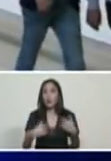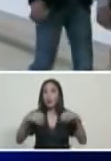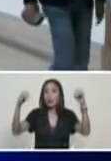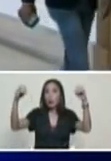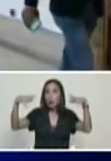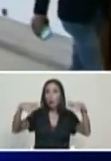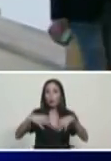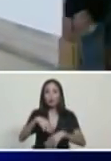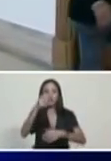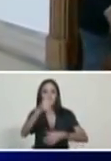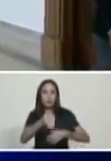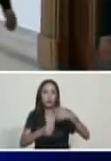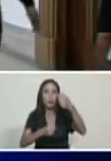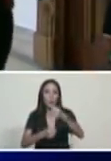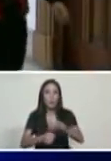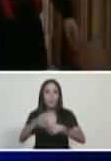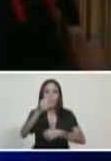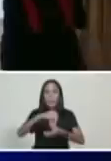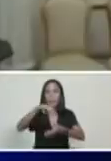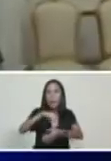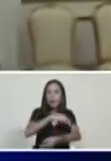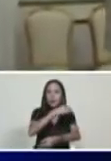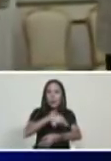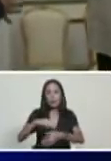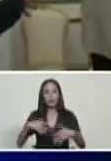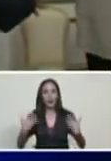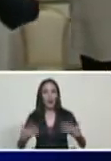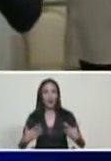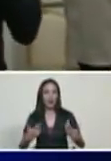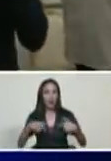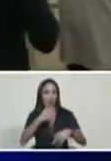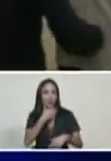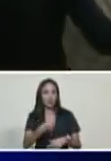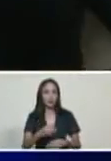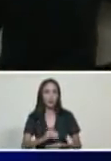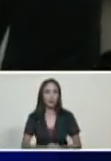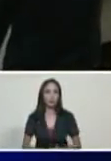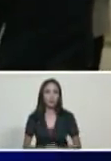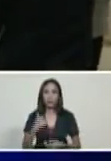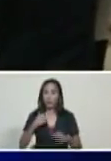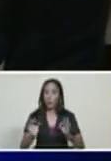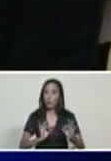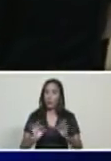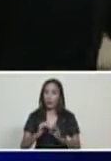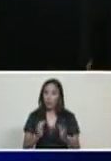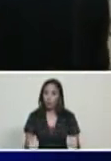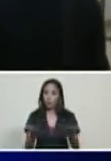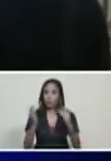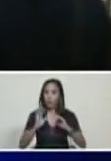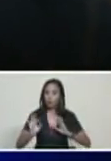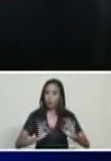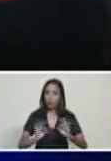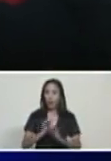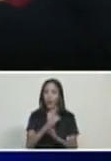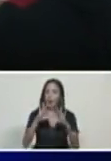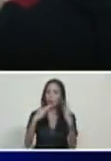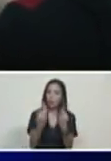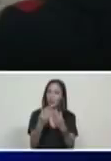llega la gaita, ya llega la música, ya llega la alegría de las Navidades. Preparémonos para compartir en